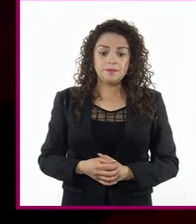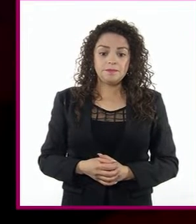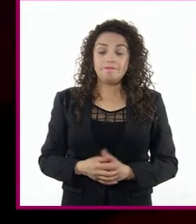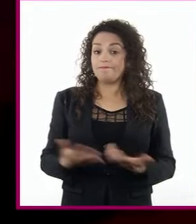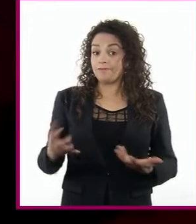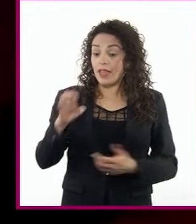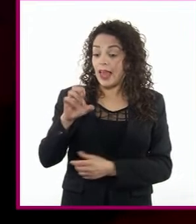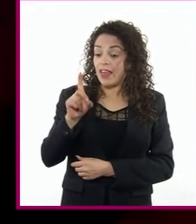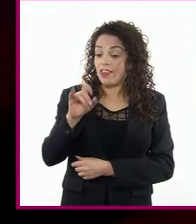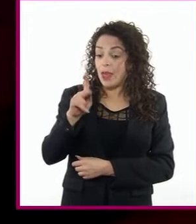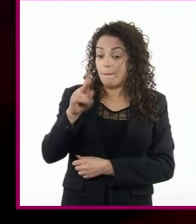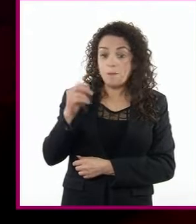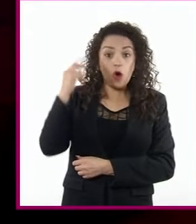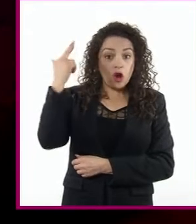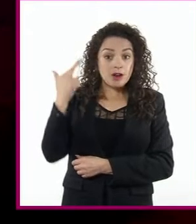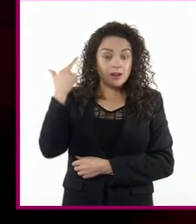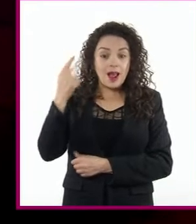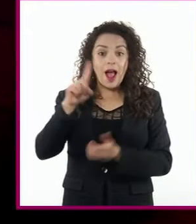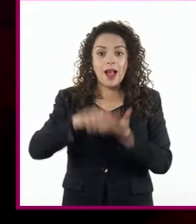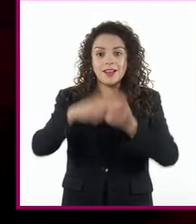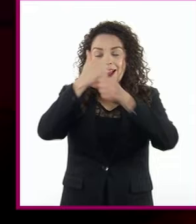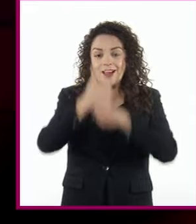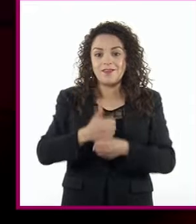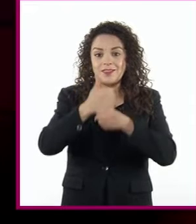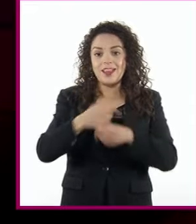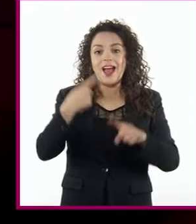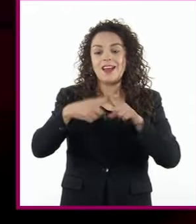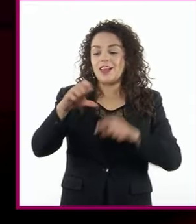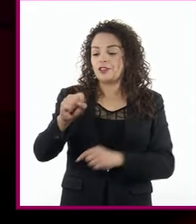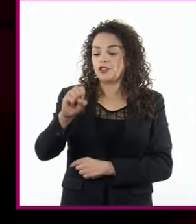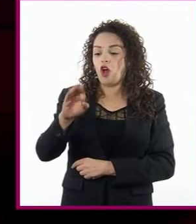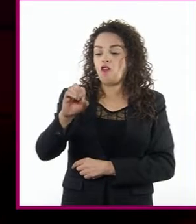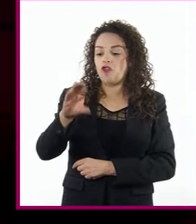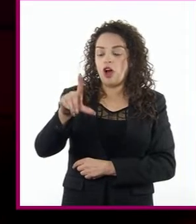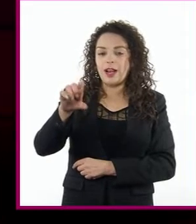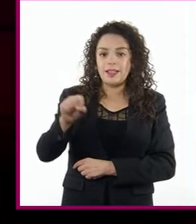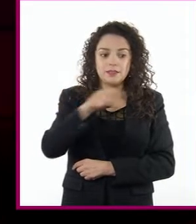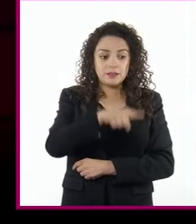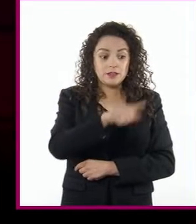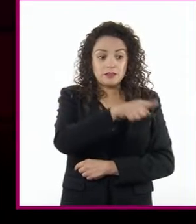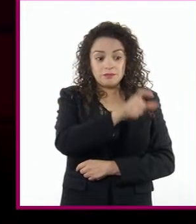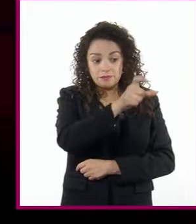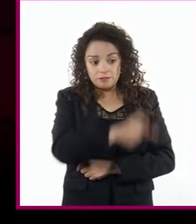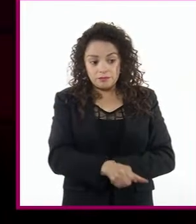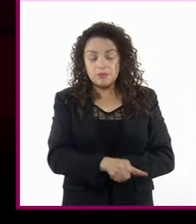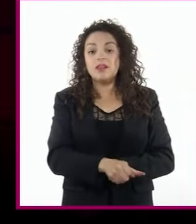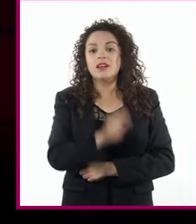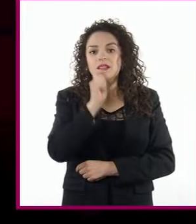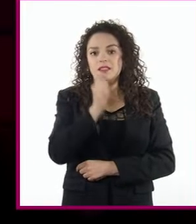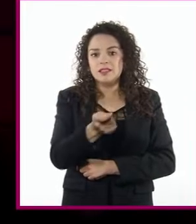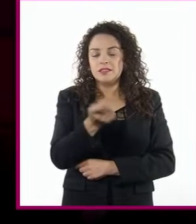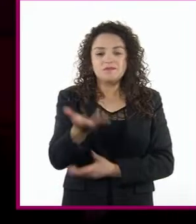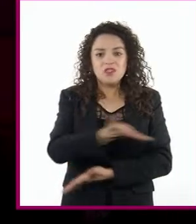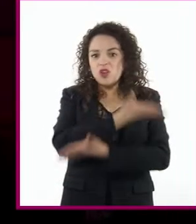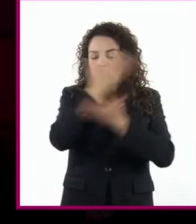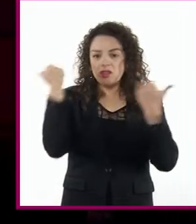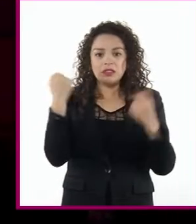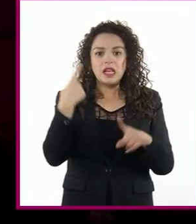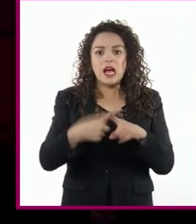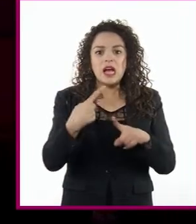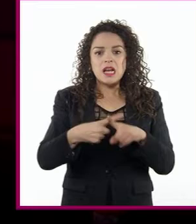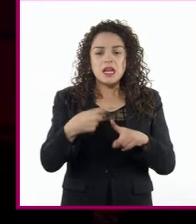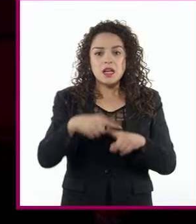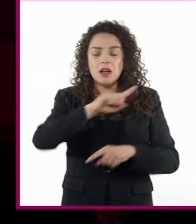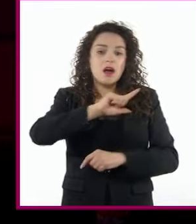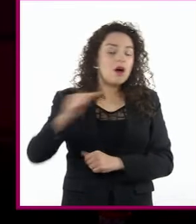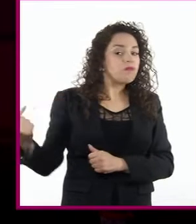Edipo Rey es una tragedia de Sófocles. El personaje es víctima del destino. Sin saber quiénes eran, mata a